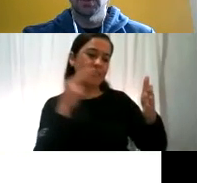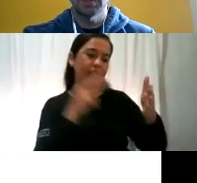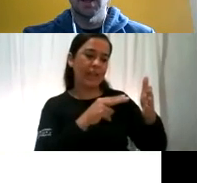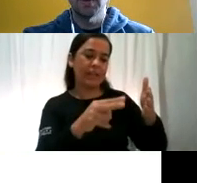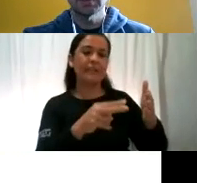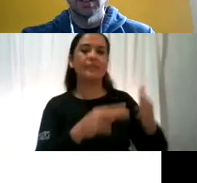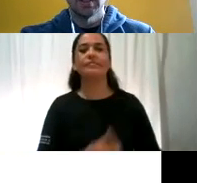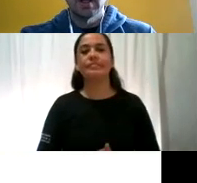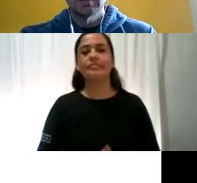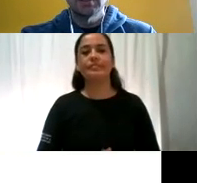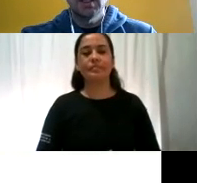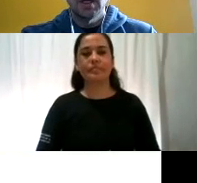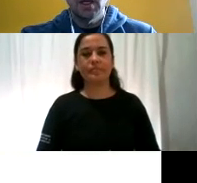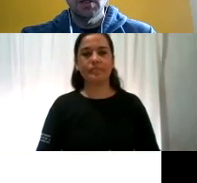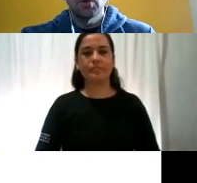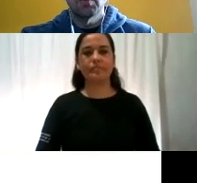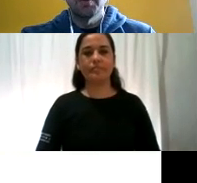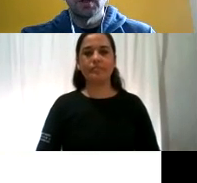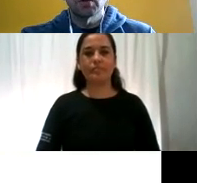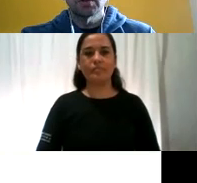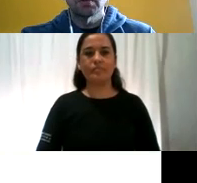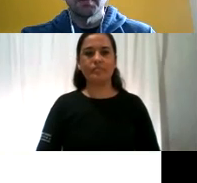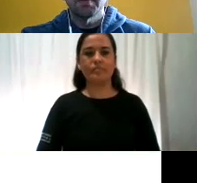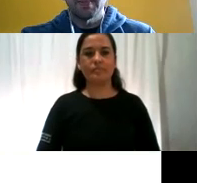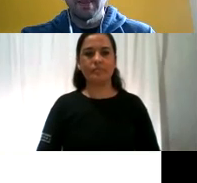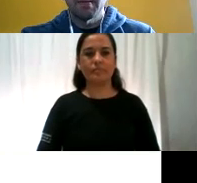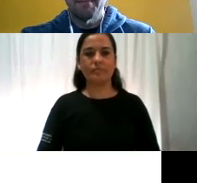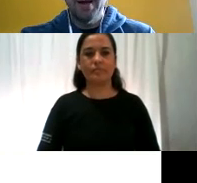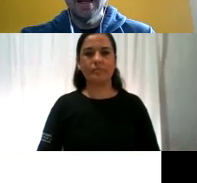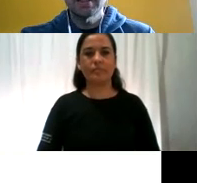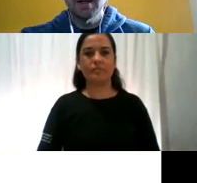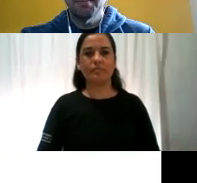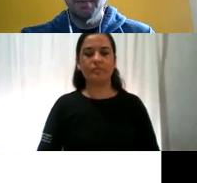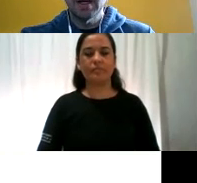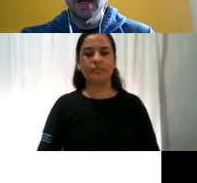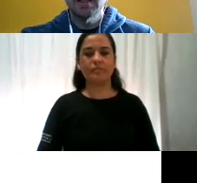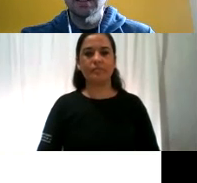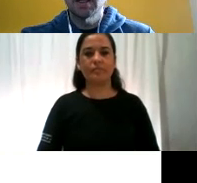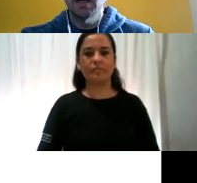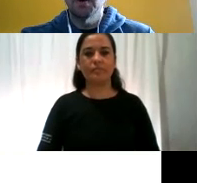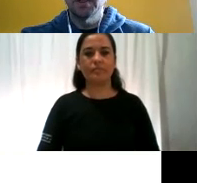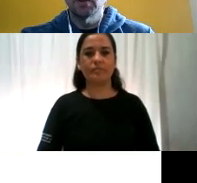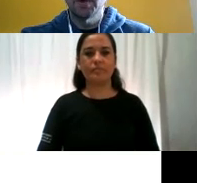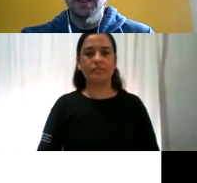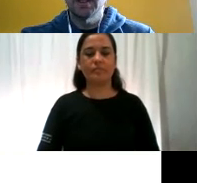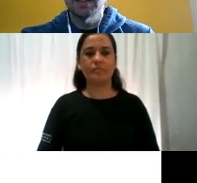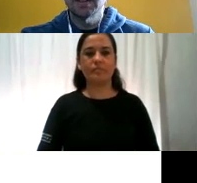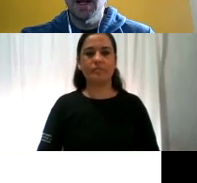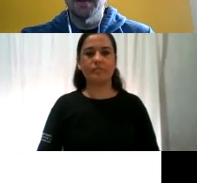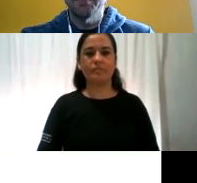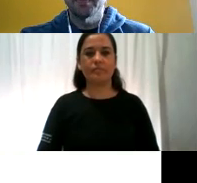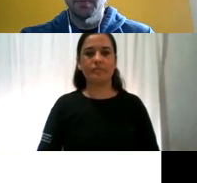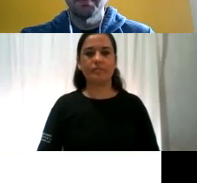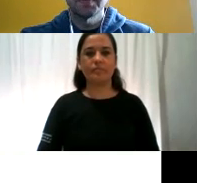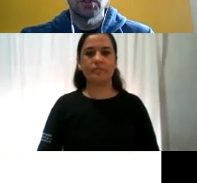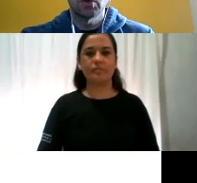no con las tablas, ¿sí? Estos momentos van a ser más grandes que el momento este